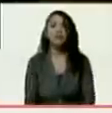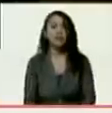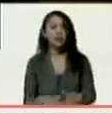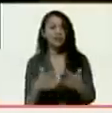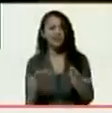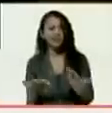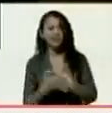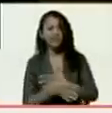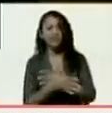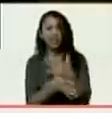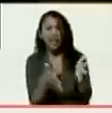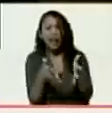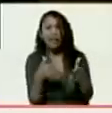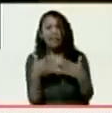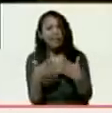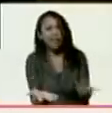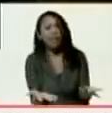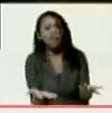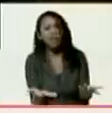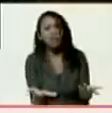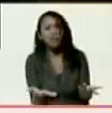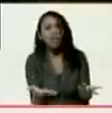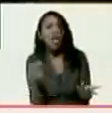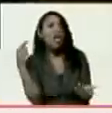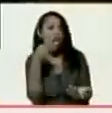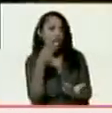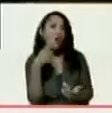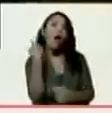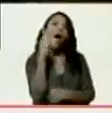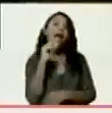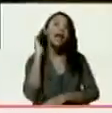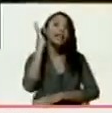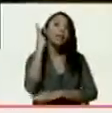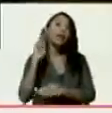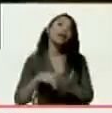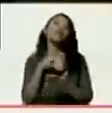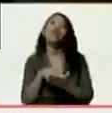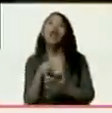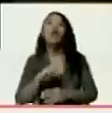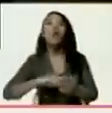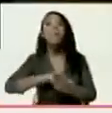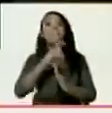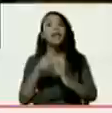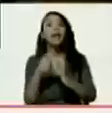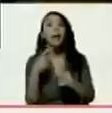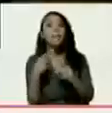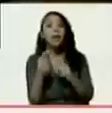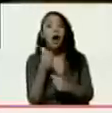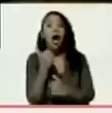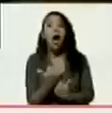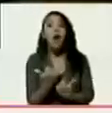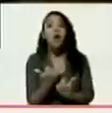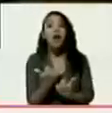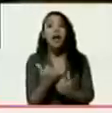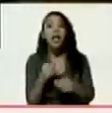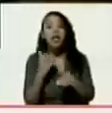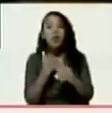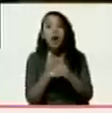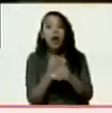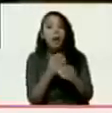ganando? Si ellos tenían toda la Asamblea Nacional, ahora tienen pedacitos de la Asamblea Nacional. ¿Qué están